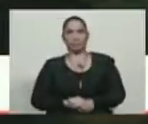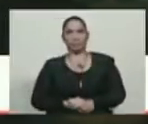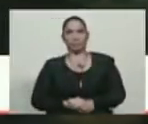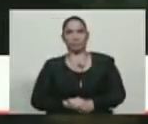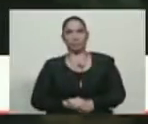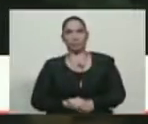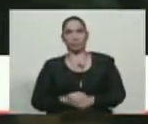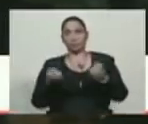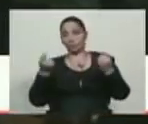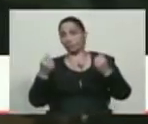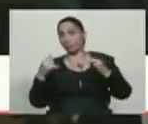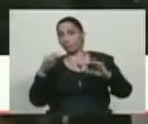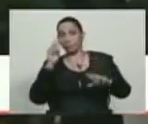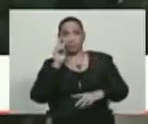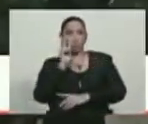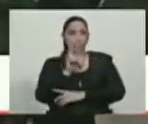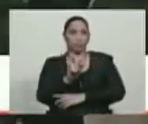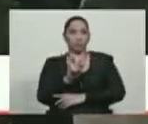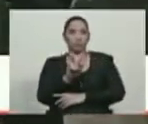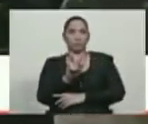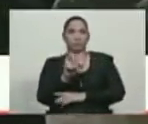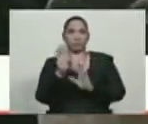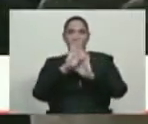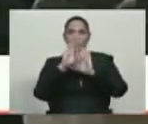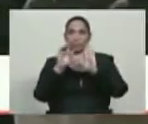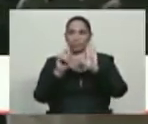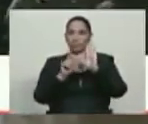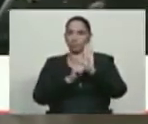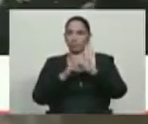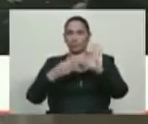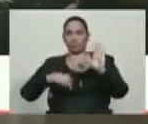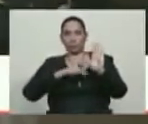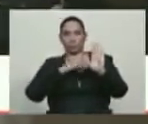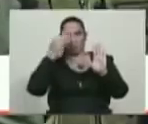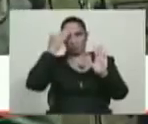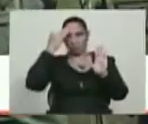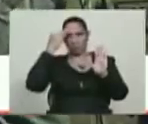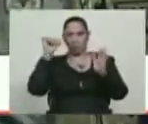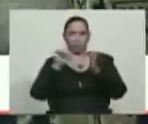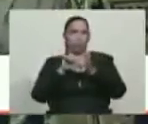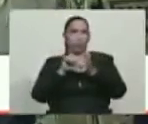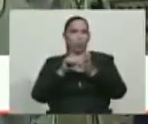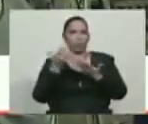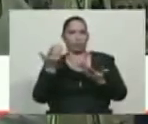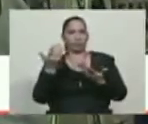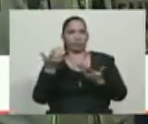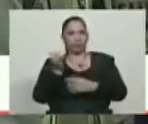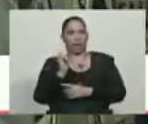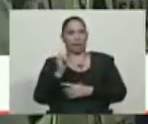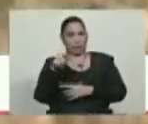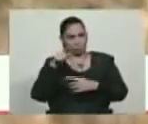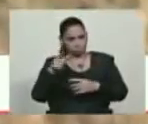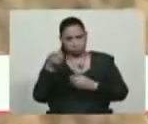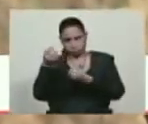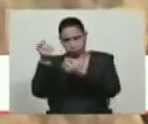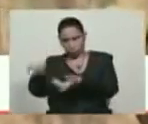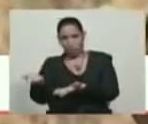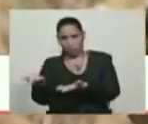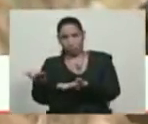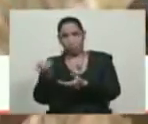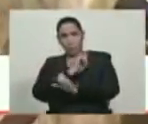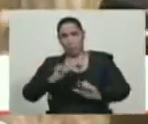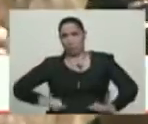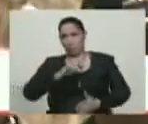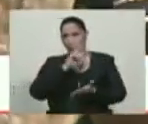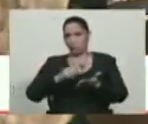mucha misión constitucional para nosotros saber dónde estamos parados. Este es su Guardia Nacional, mi comandante jefe, y